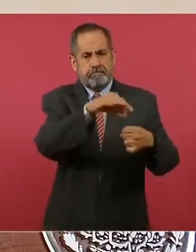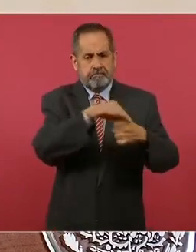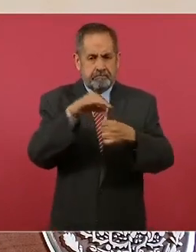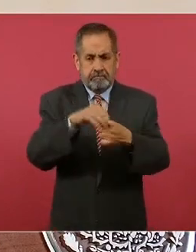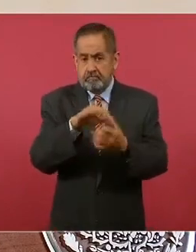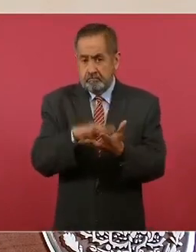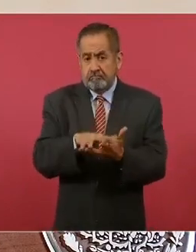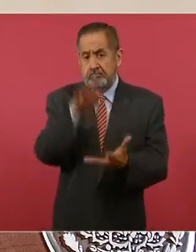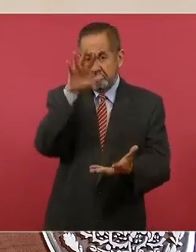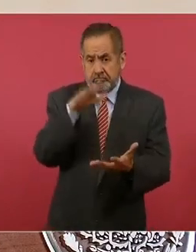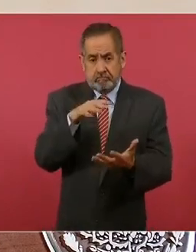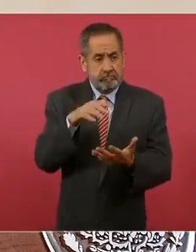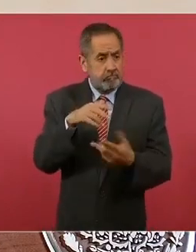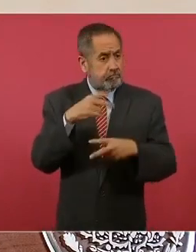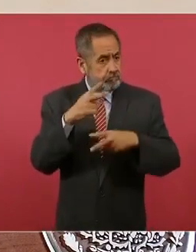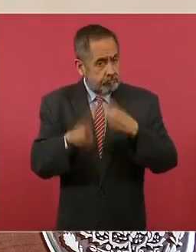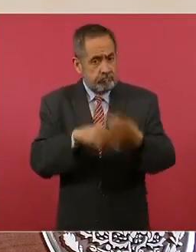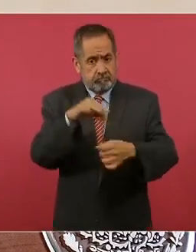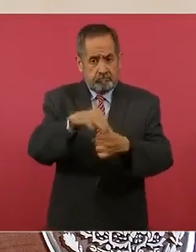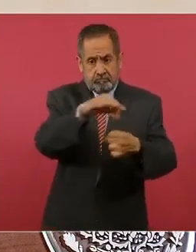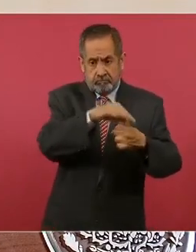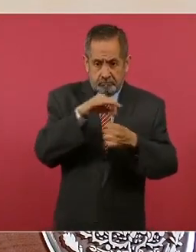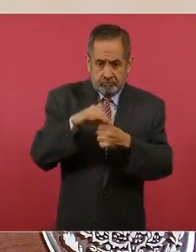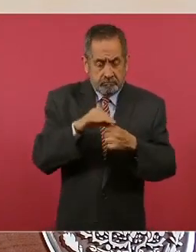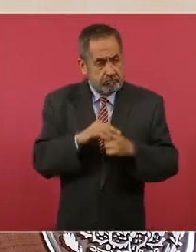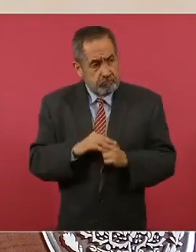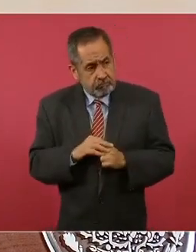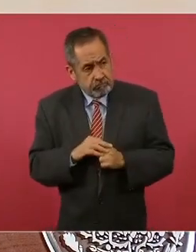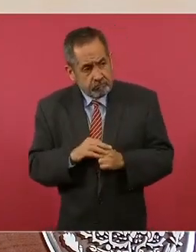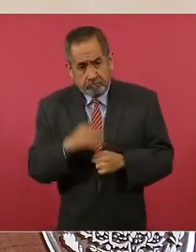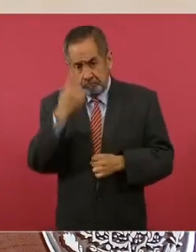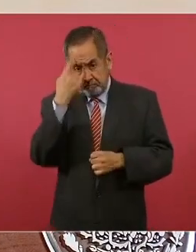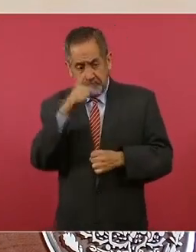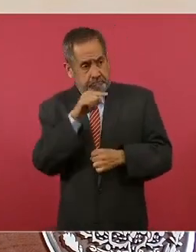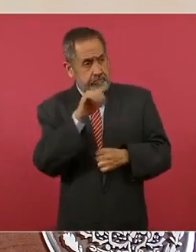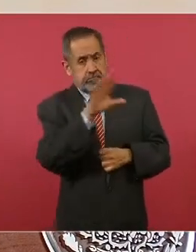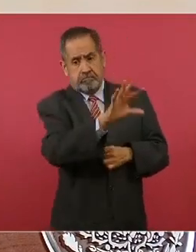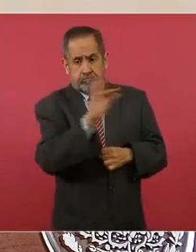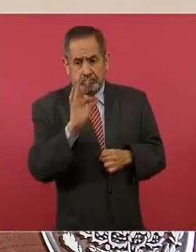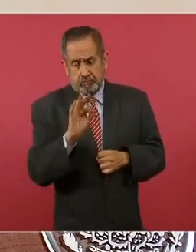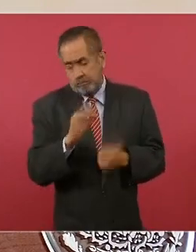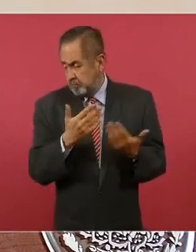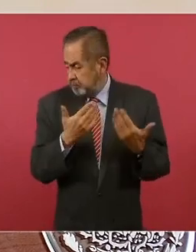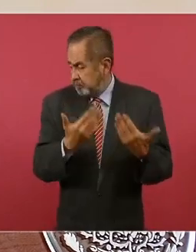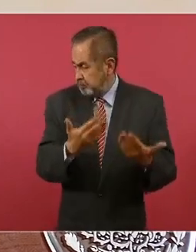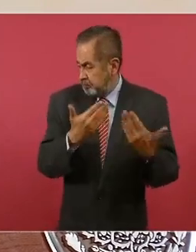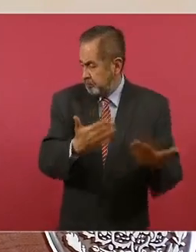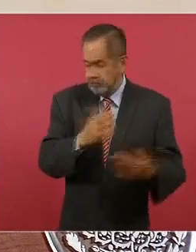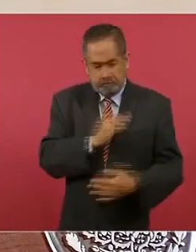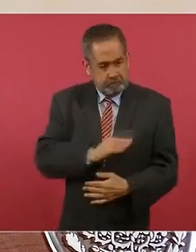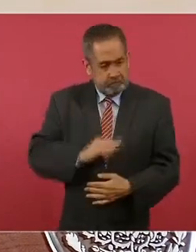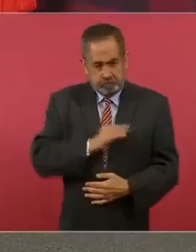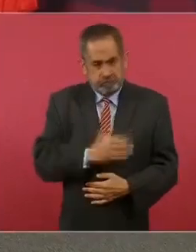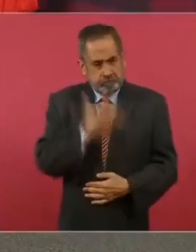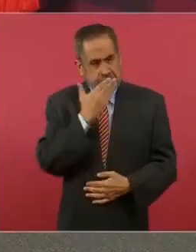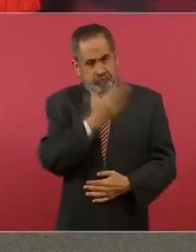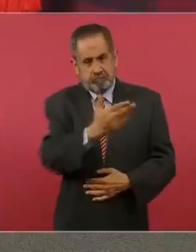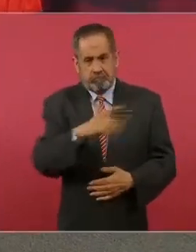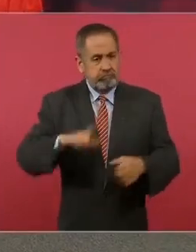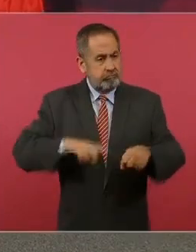la mayoría de los que participaron en la elección, votaron por él. Él es el